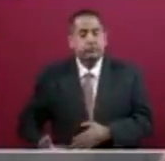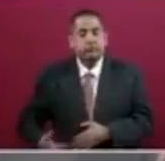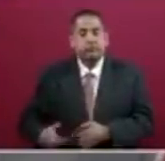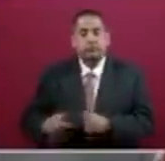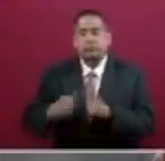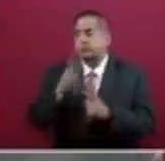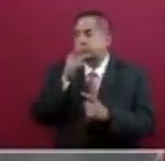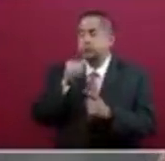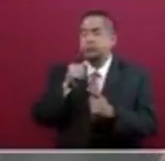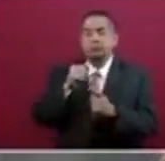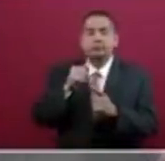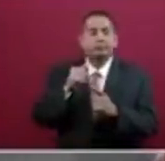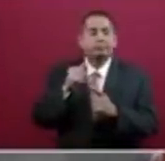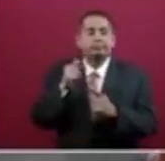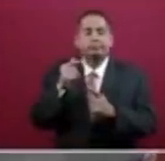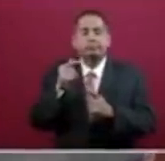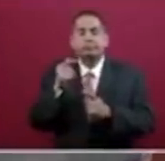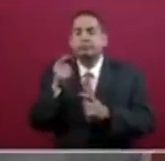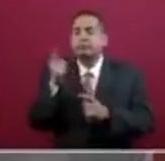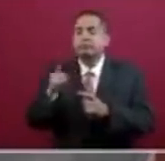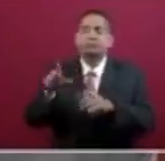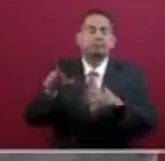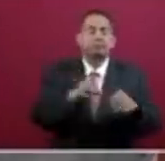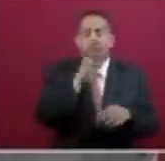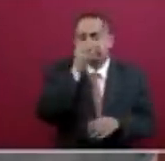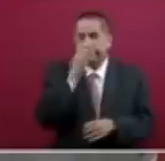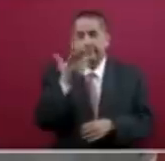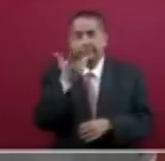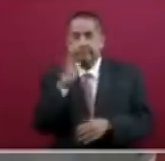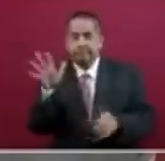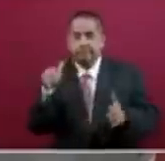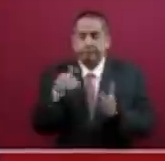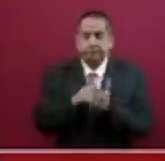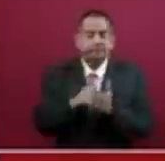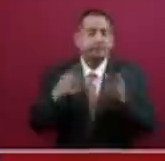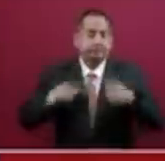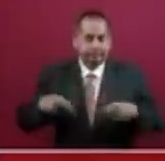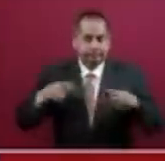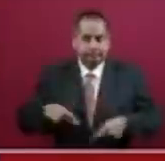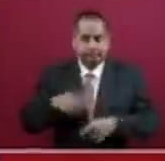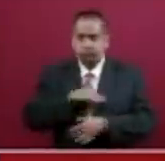puede disponer de 10,000 elementos,